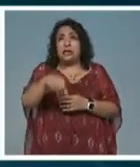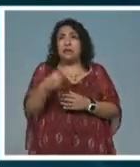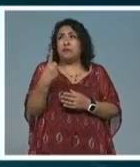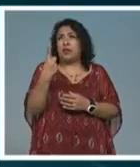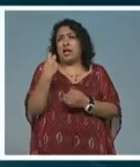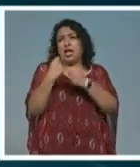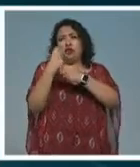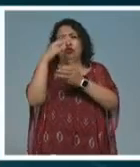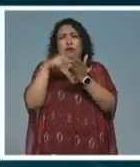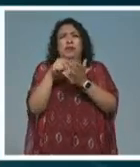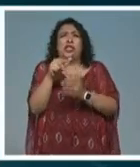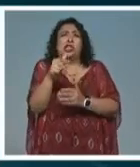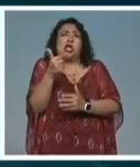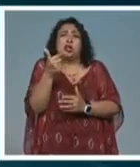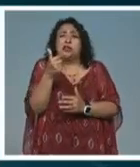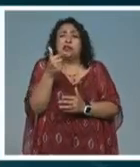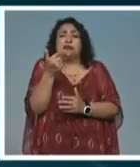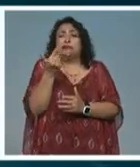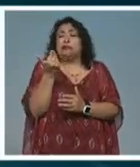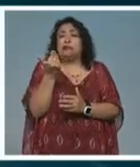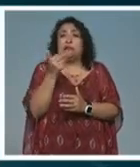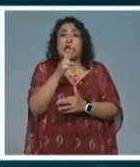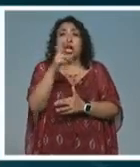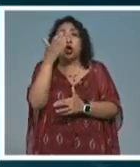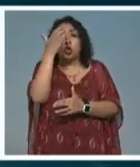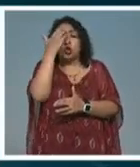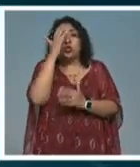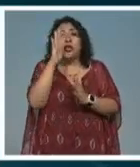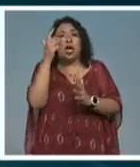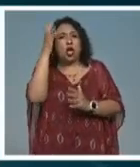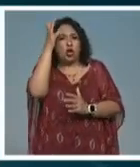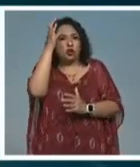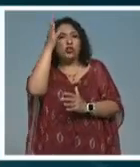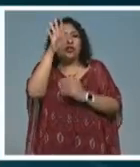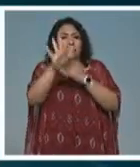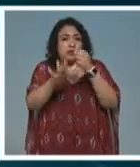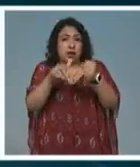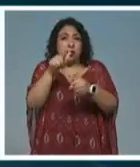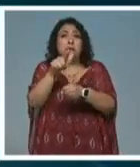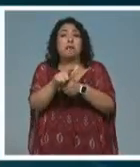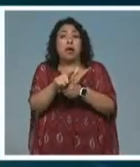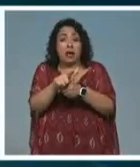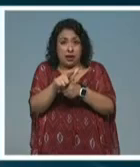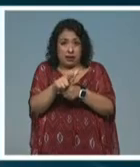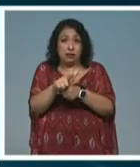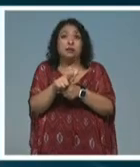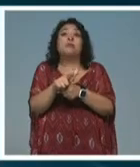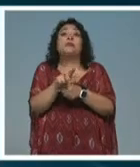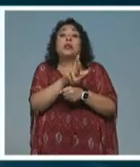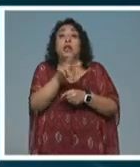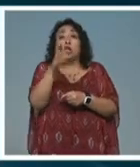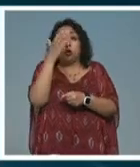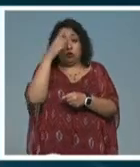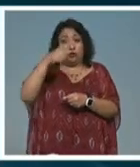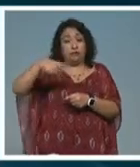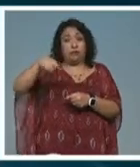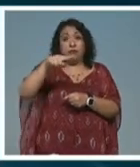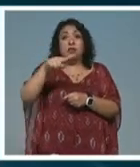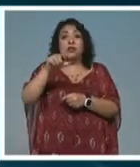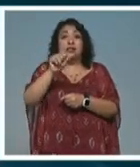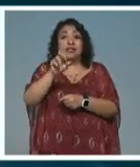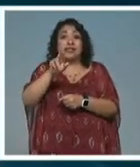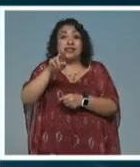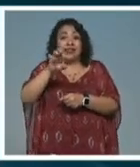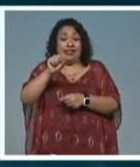año 2012, prácticamente ayer, se reconoce la conciencia de los animales, se les reconoce como seres